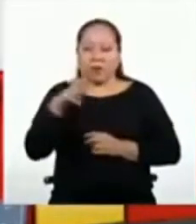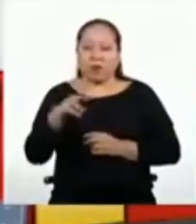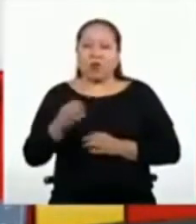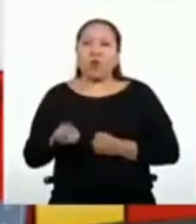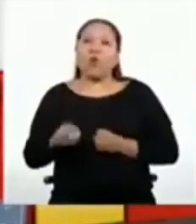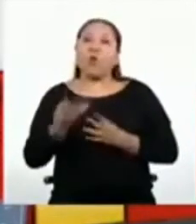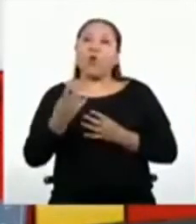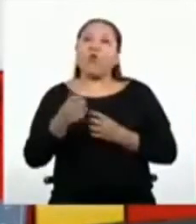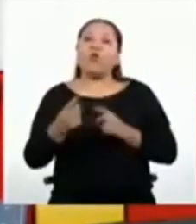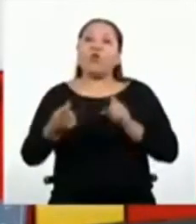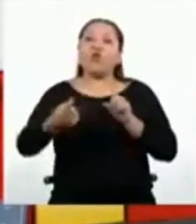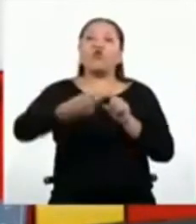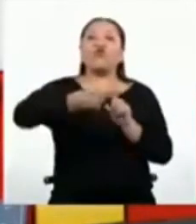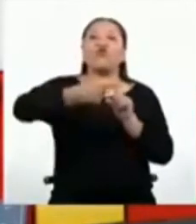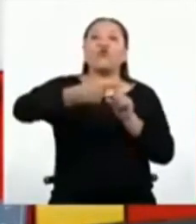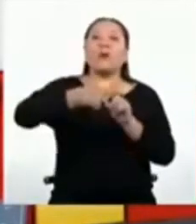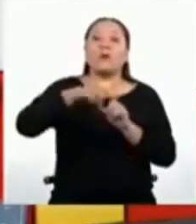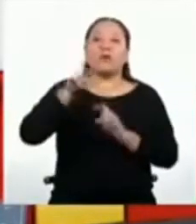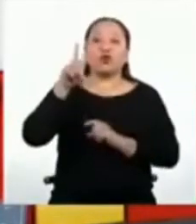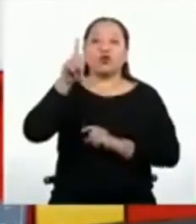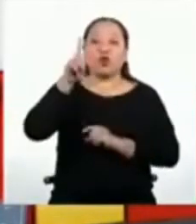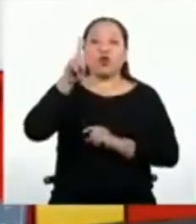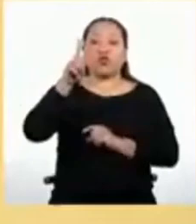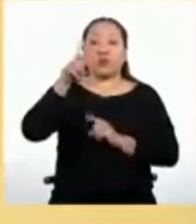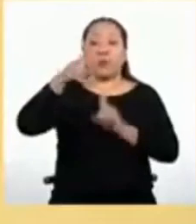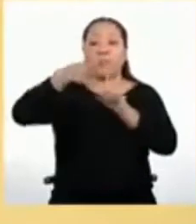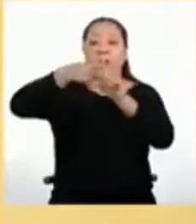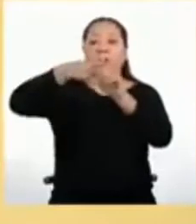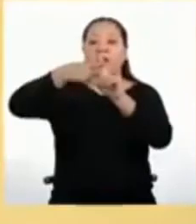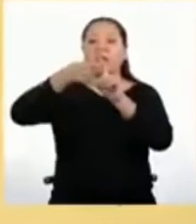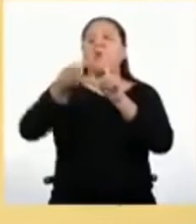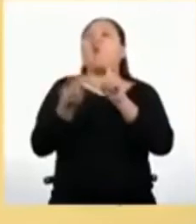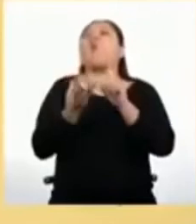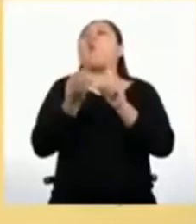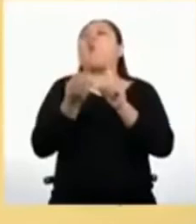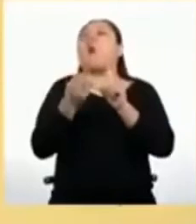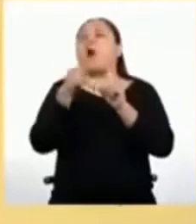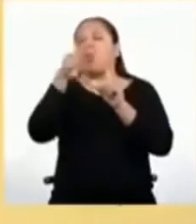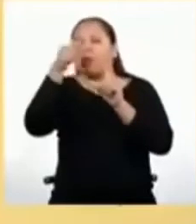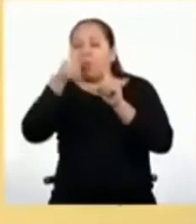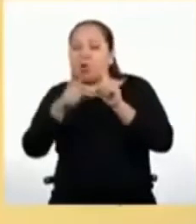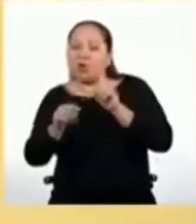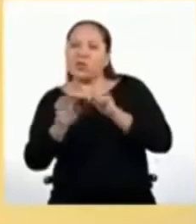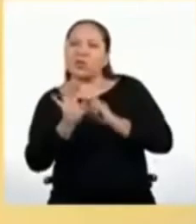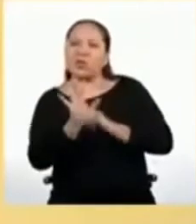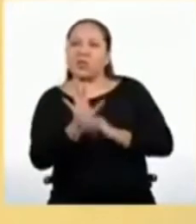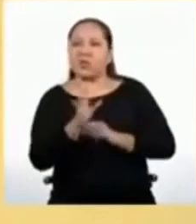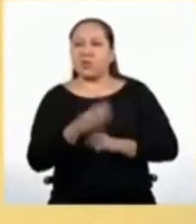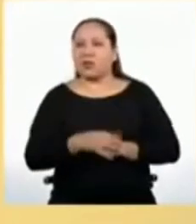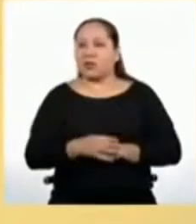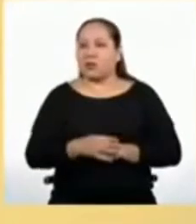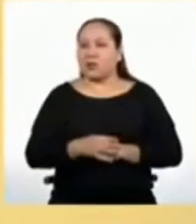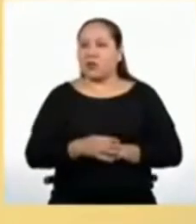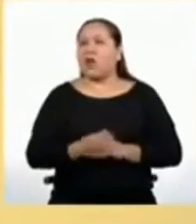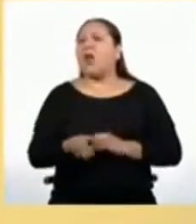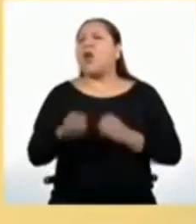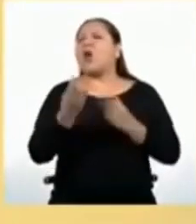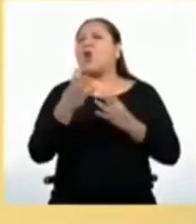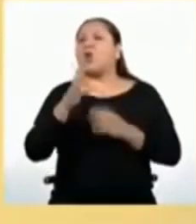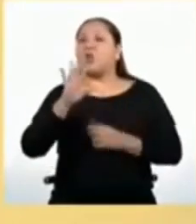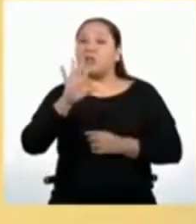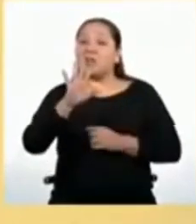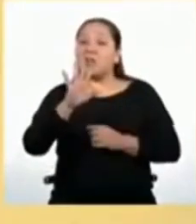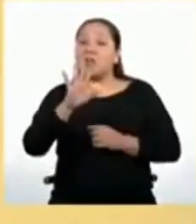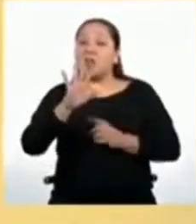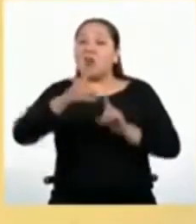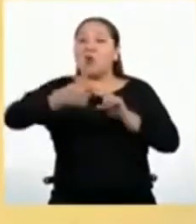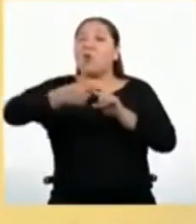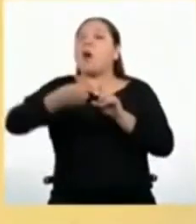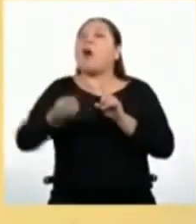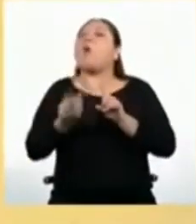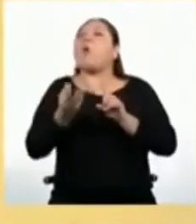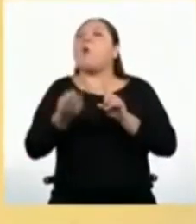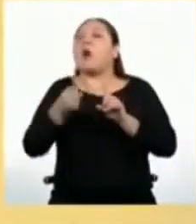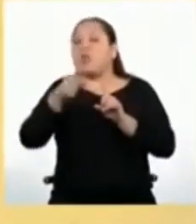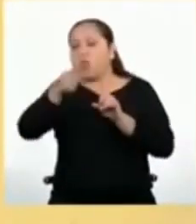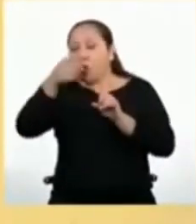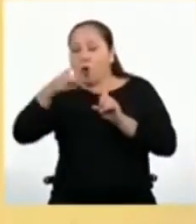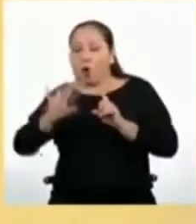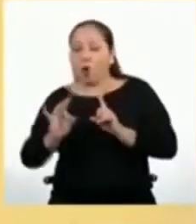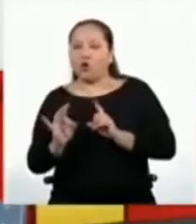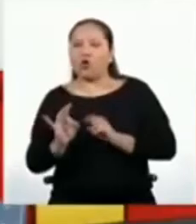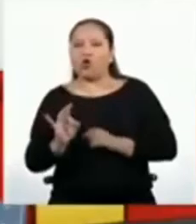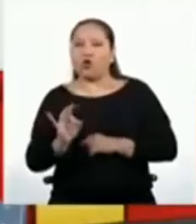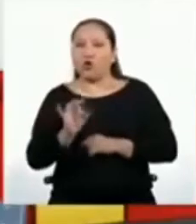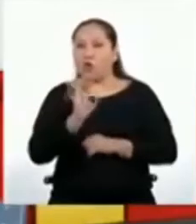2 para obtener 5. ¿Y cuánto a 5 para obtener 8? ¿Y cuánto a 8 para obtener